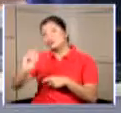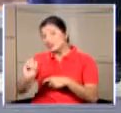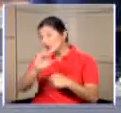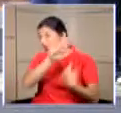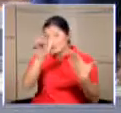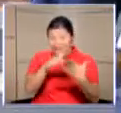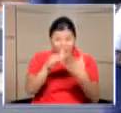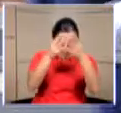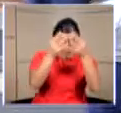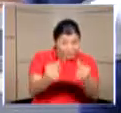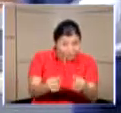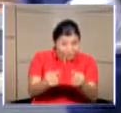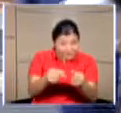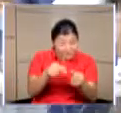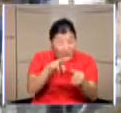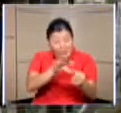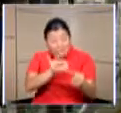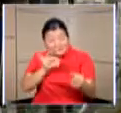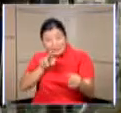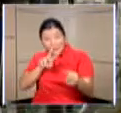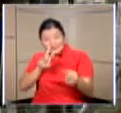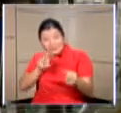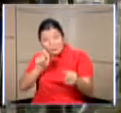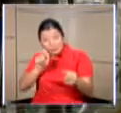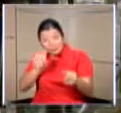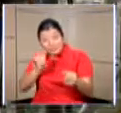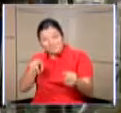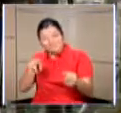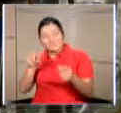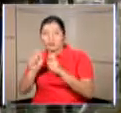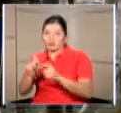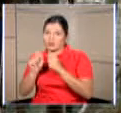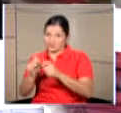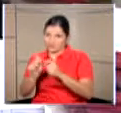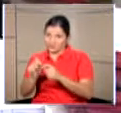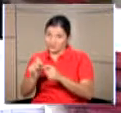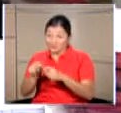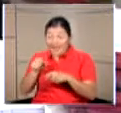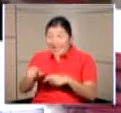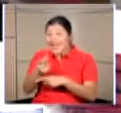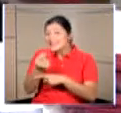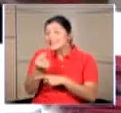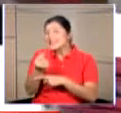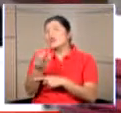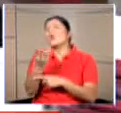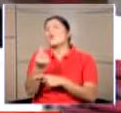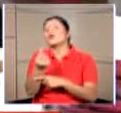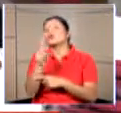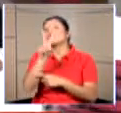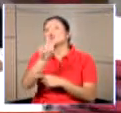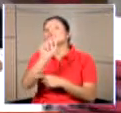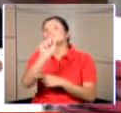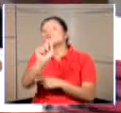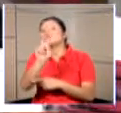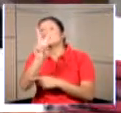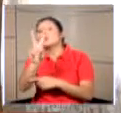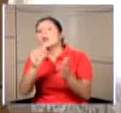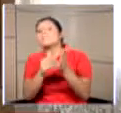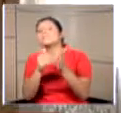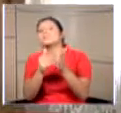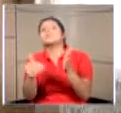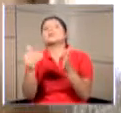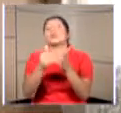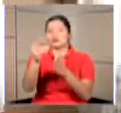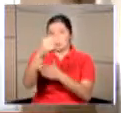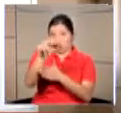del presupuesto del próximo año. El dinero destinado a esa institución asciende a más de 2,2 billones de